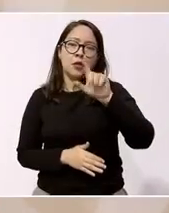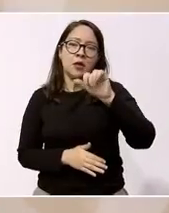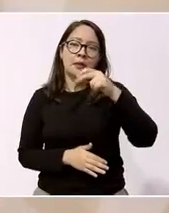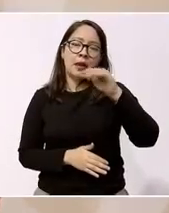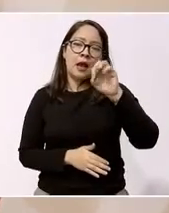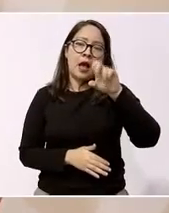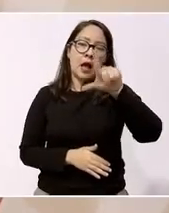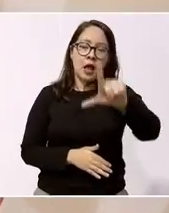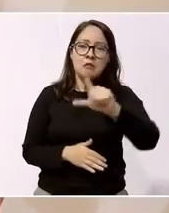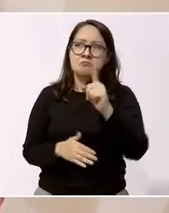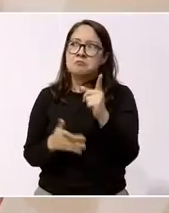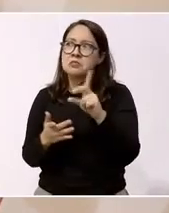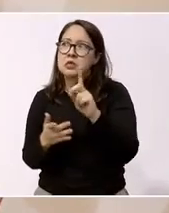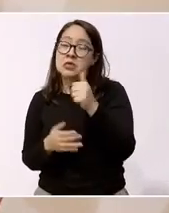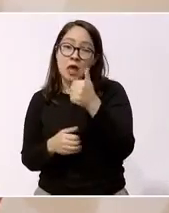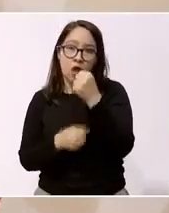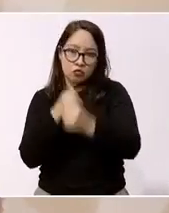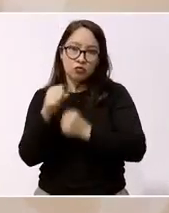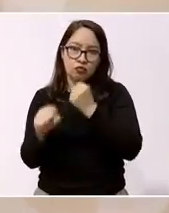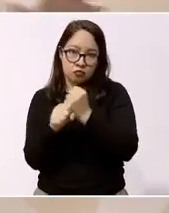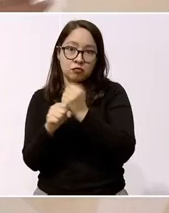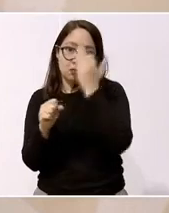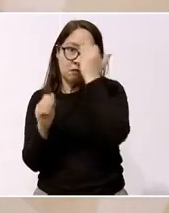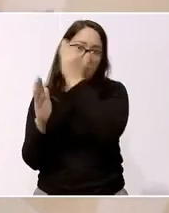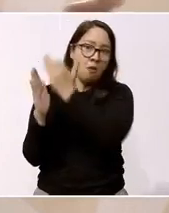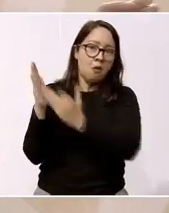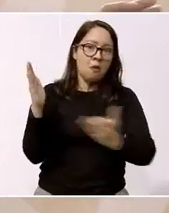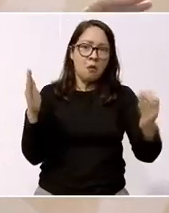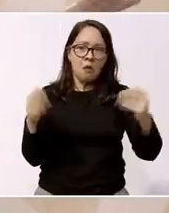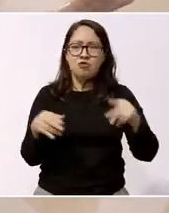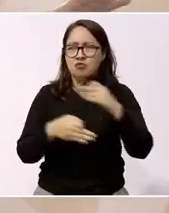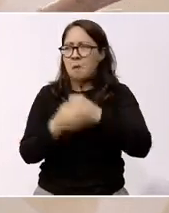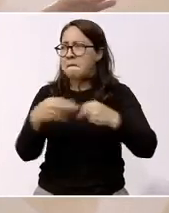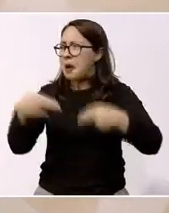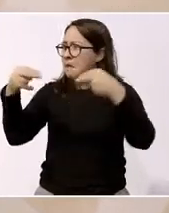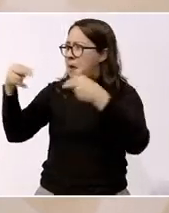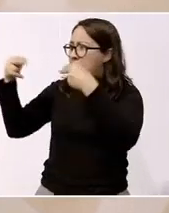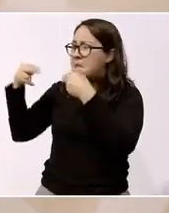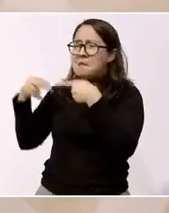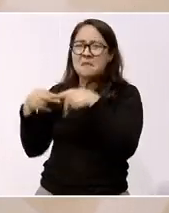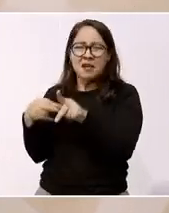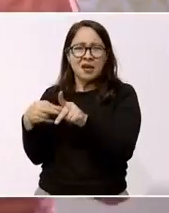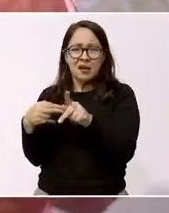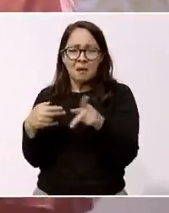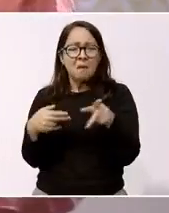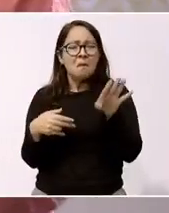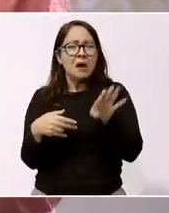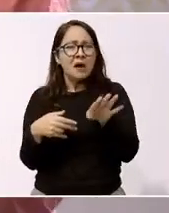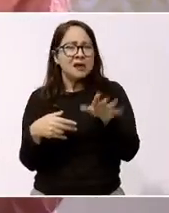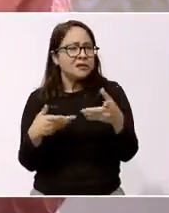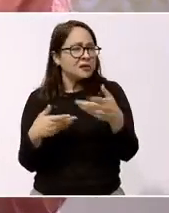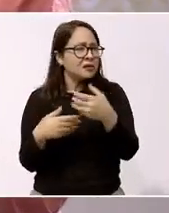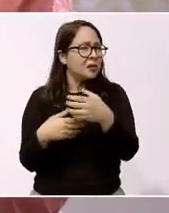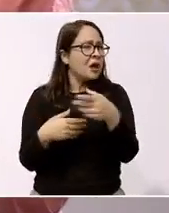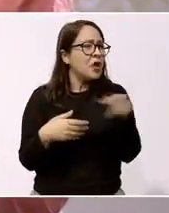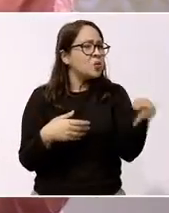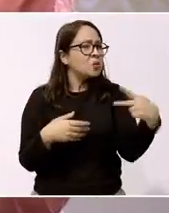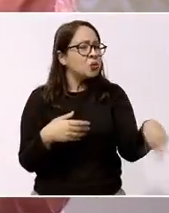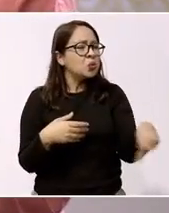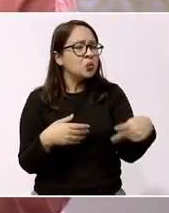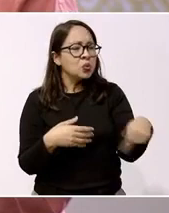duró 36 años, dejaron en el abandono la industria